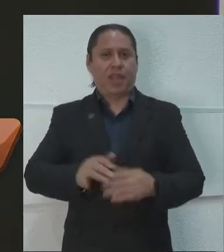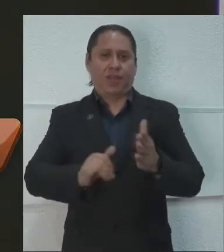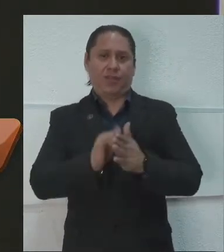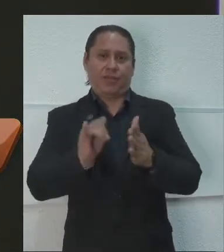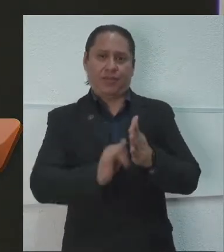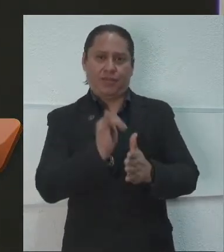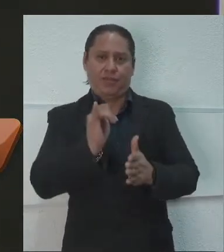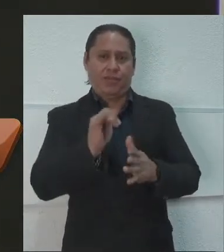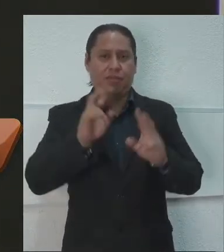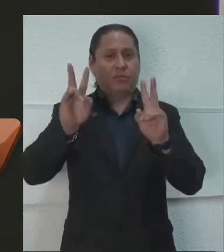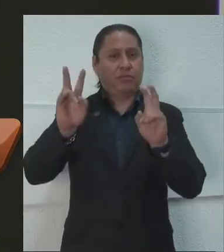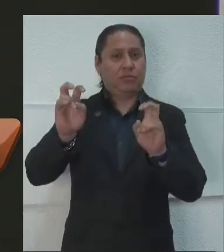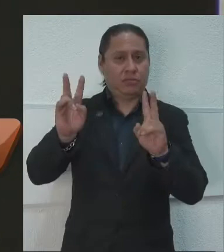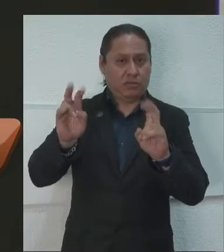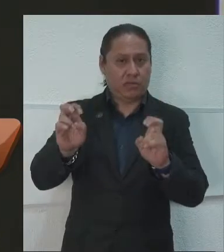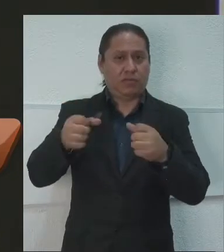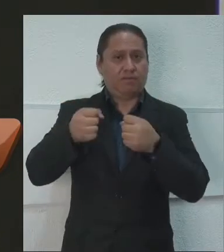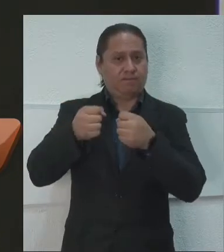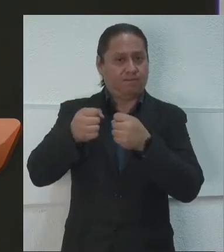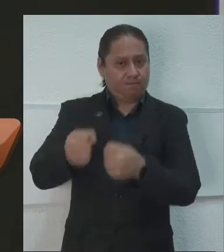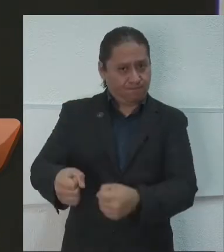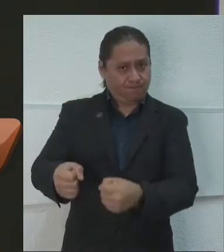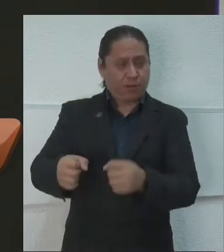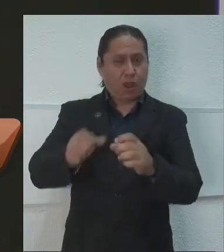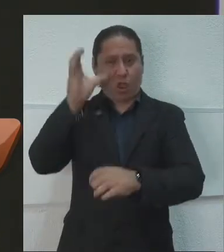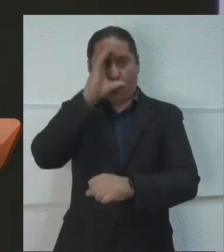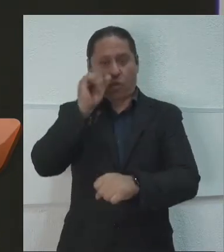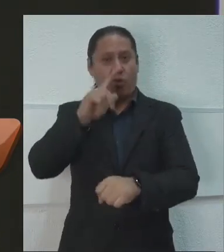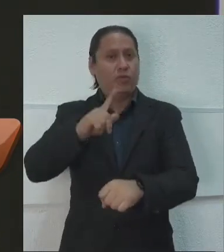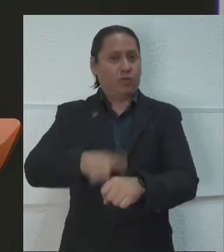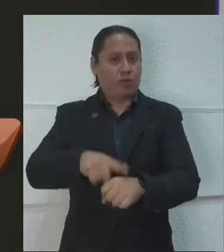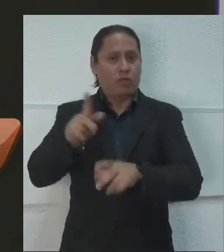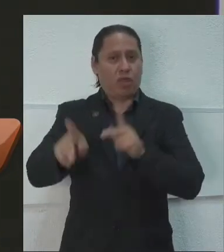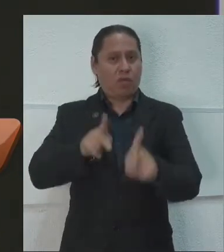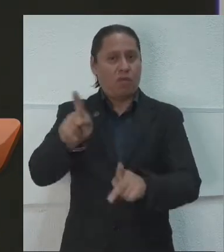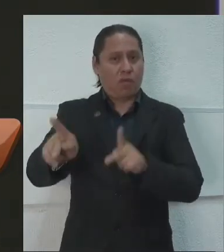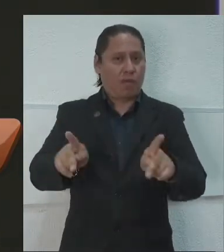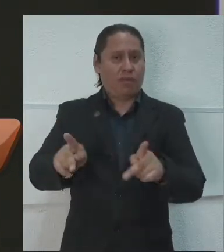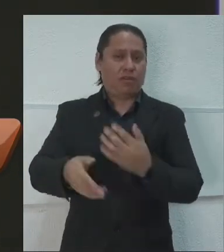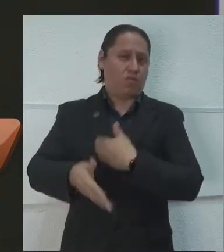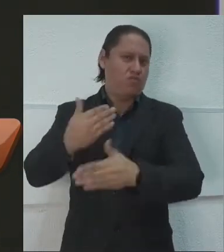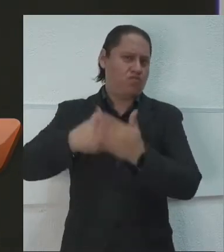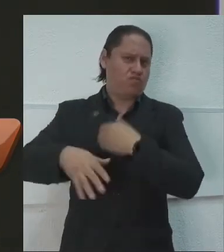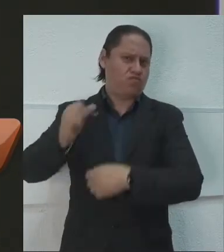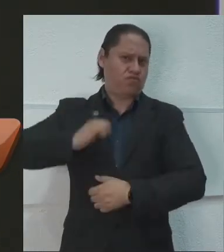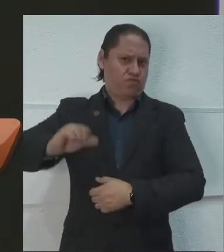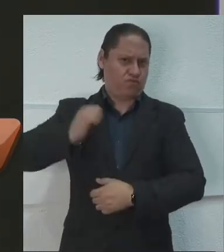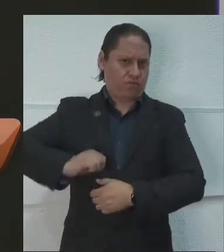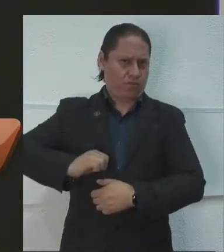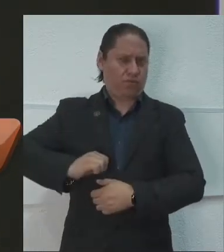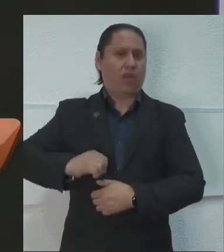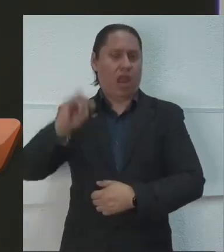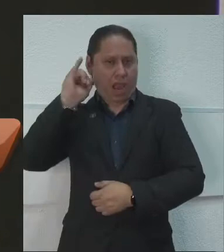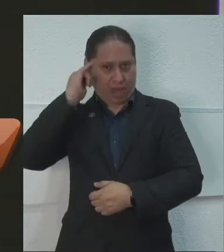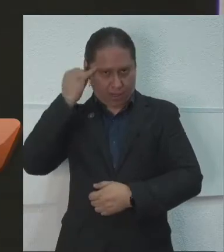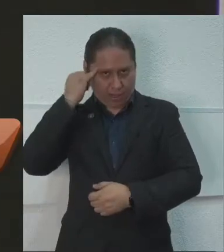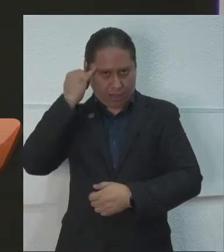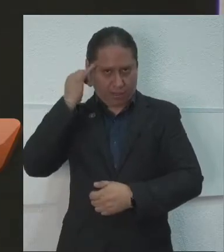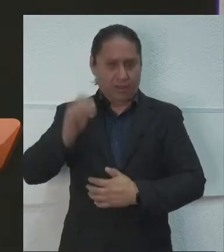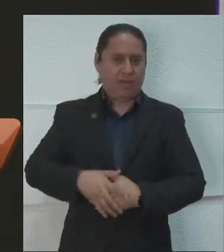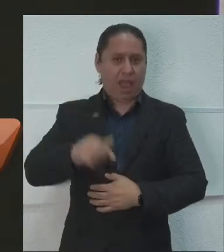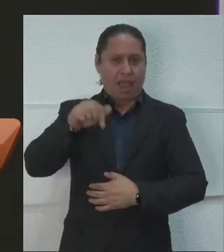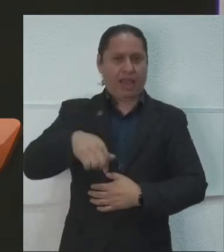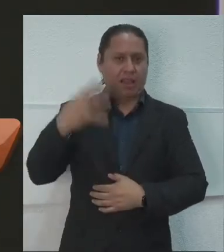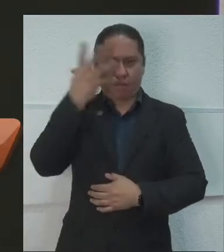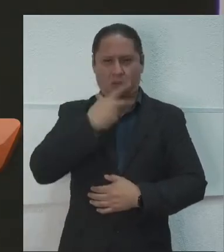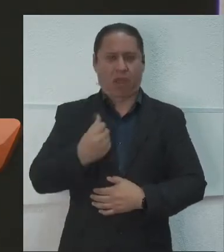infraestructura, en materia de fortalecimiento de nuestra cultura como pueblos milenarios y como pueblos indígenas en este bello